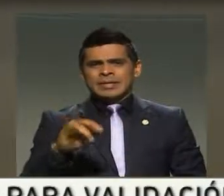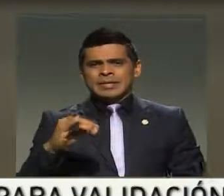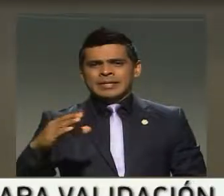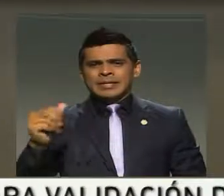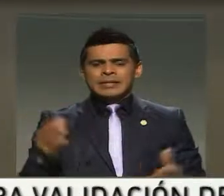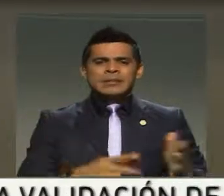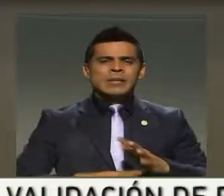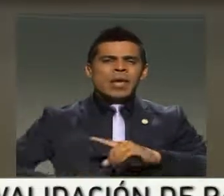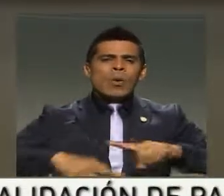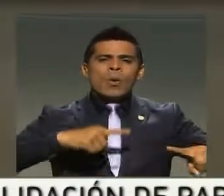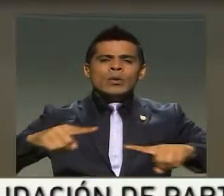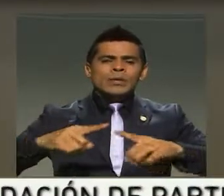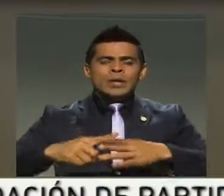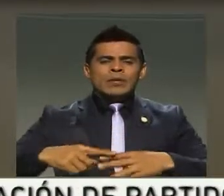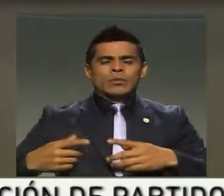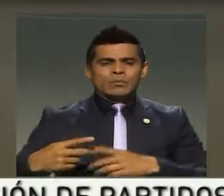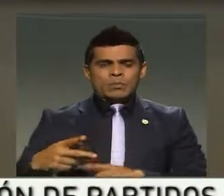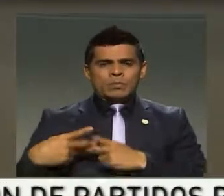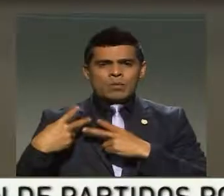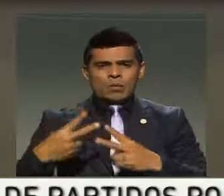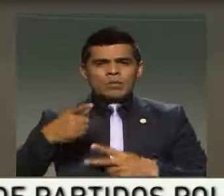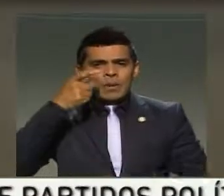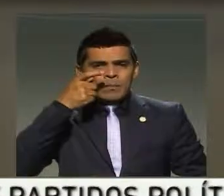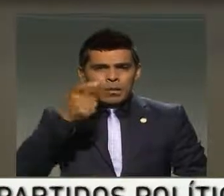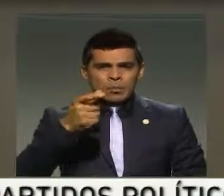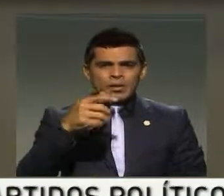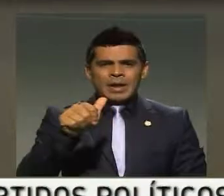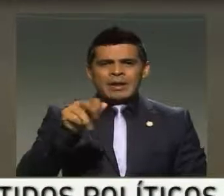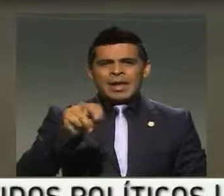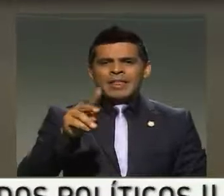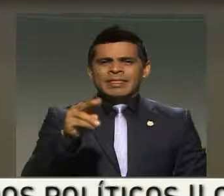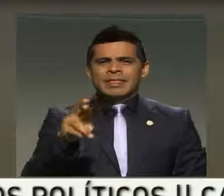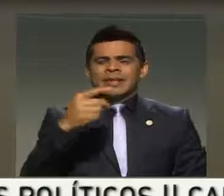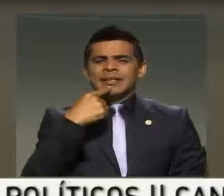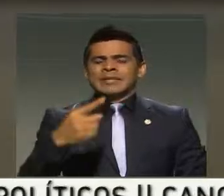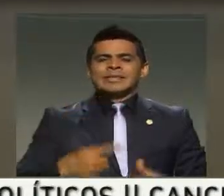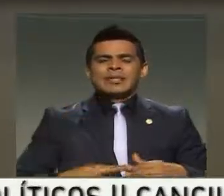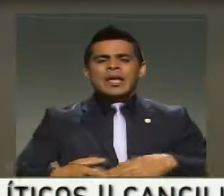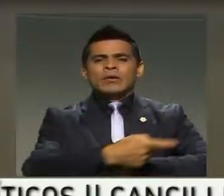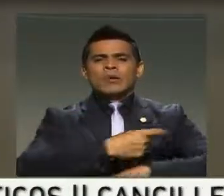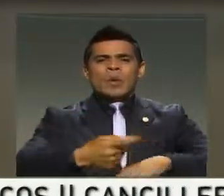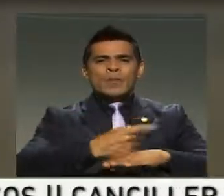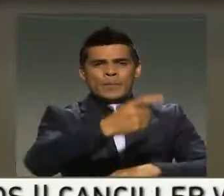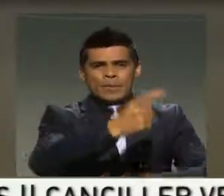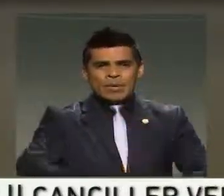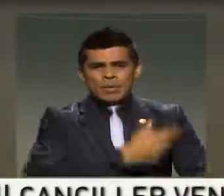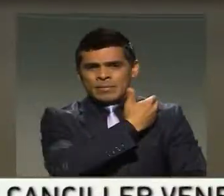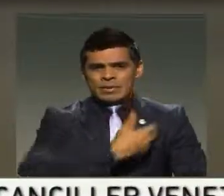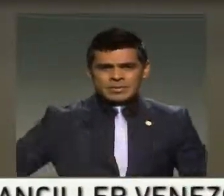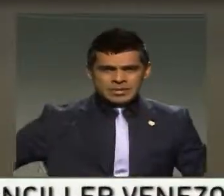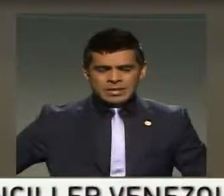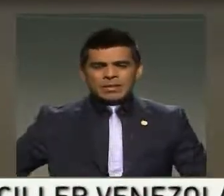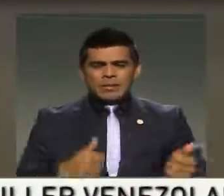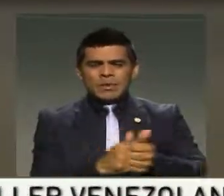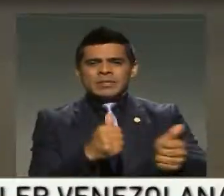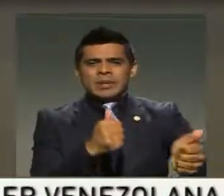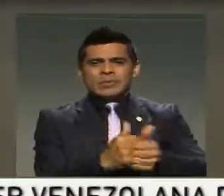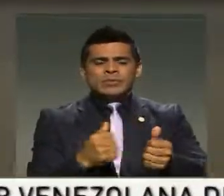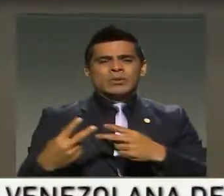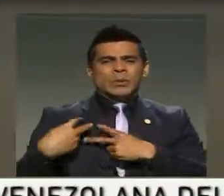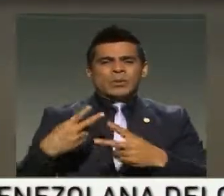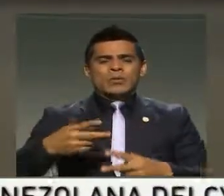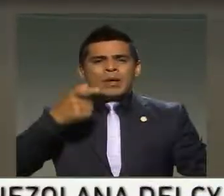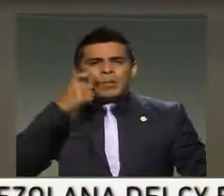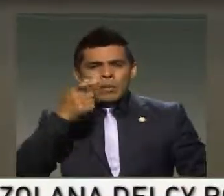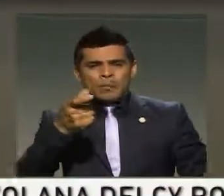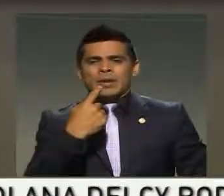político de Voluntad Popular, Juan Andrés Mejía, sostiene que el gobierno de Nicolás Maduro mantiene una persecución contra la dirigencia de esa